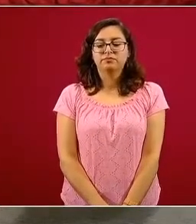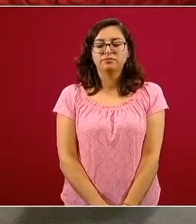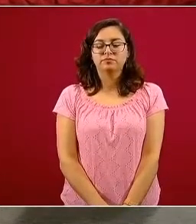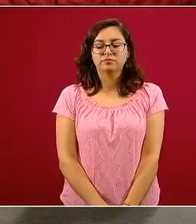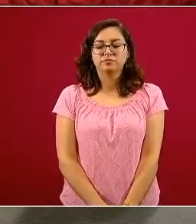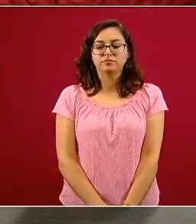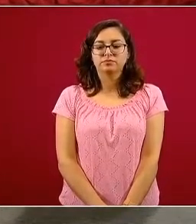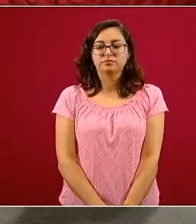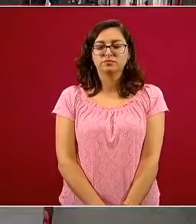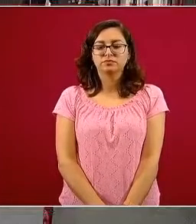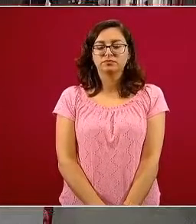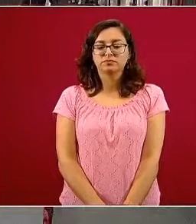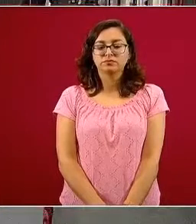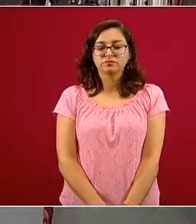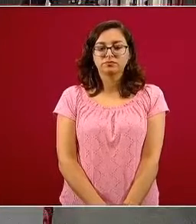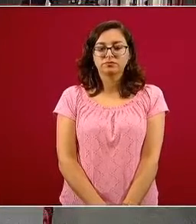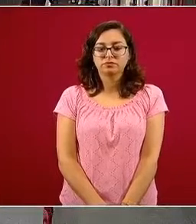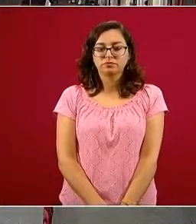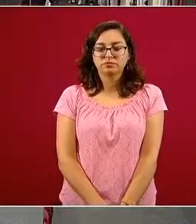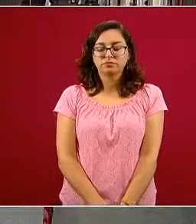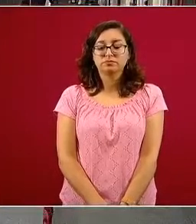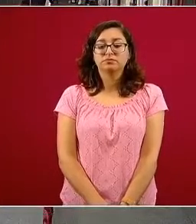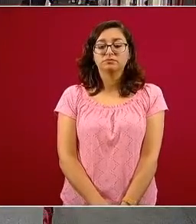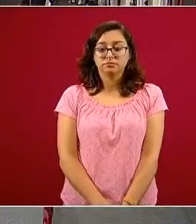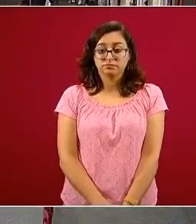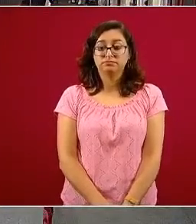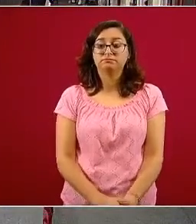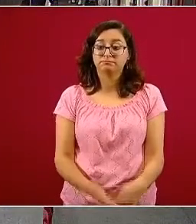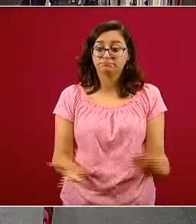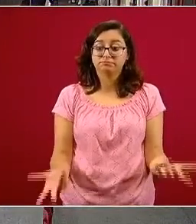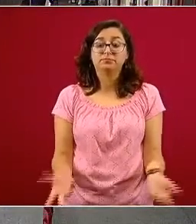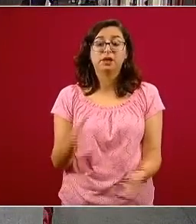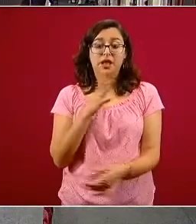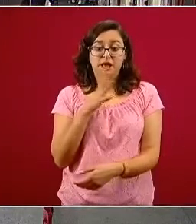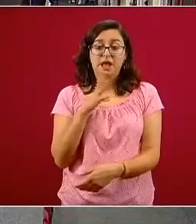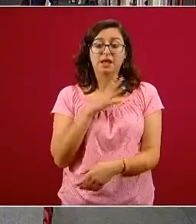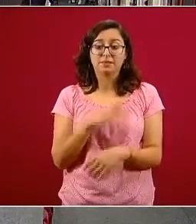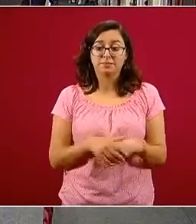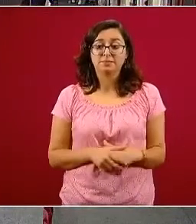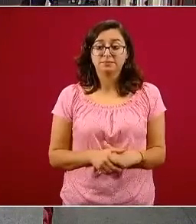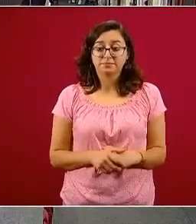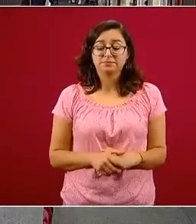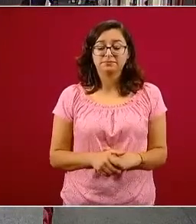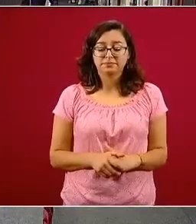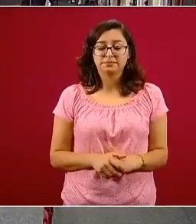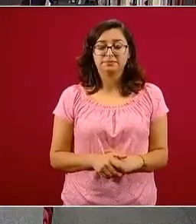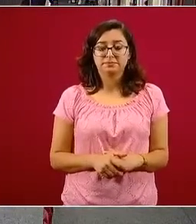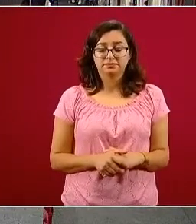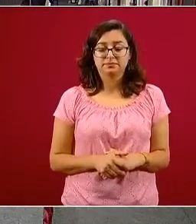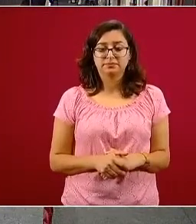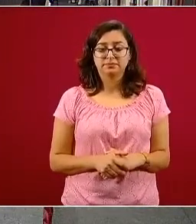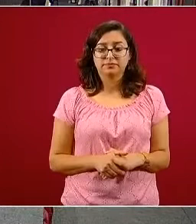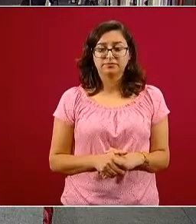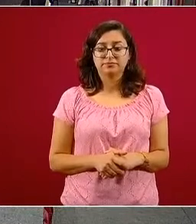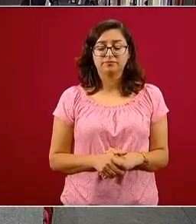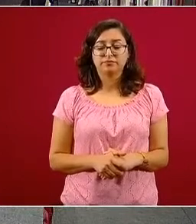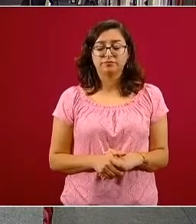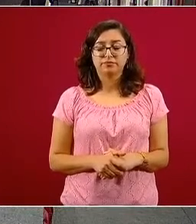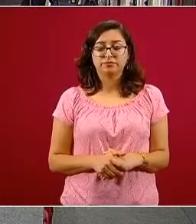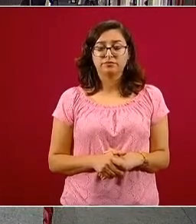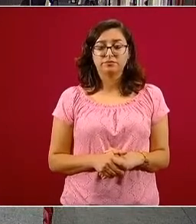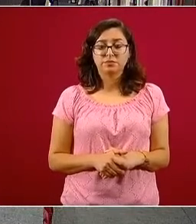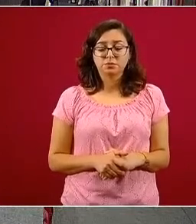Existen en la ciudad, existen pues en todos los estados. Sí, hay casi 300 correcciones. Comento lo de Milpalta,